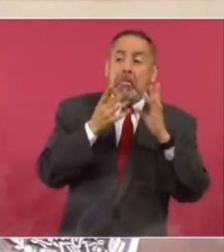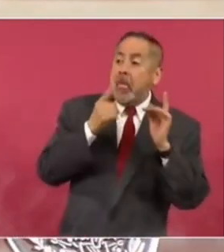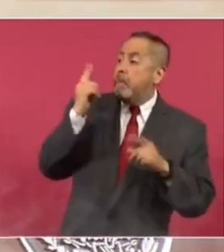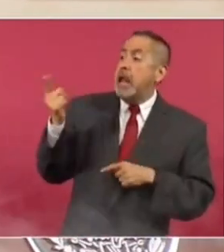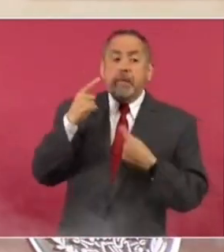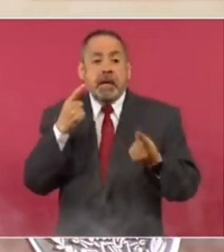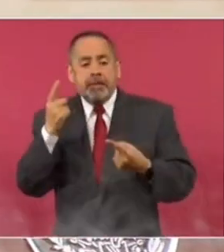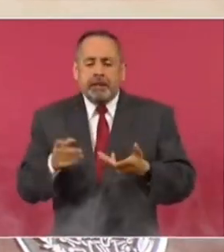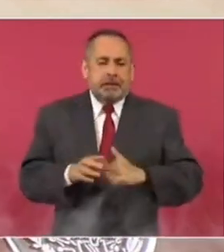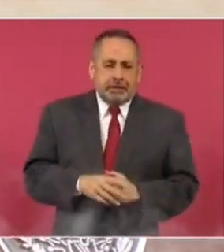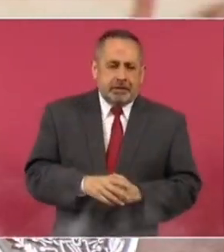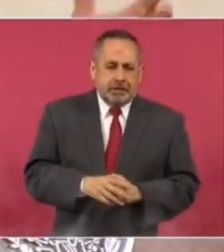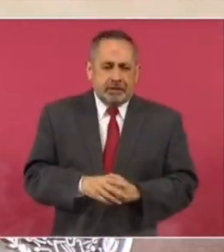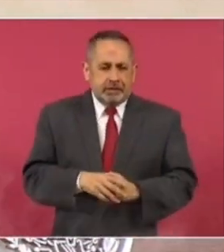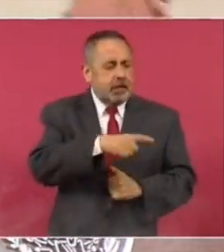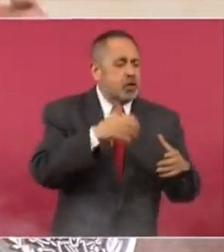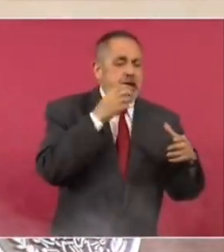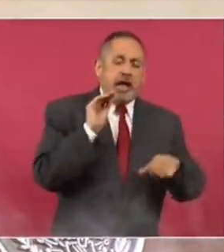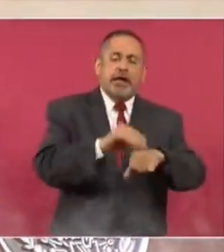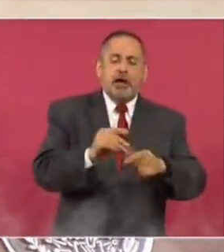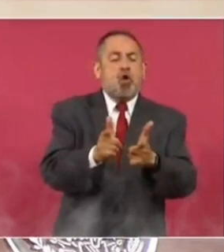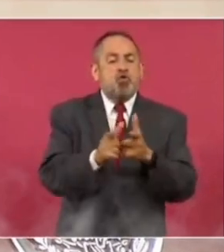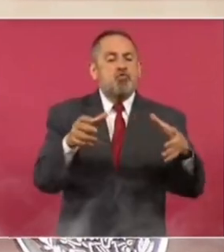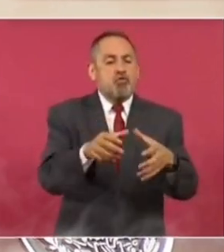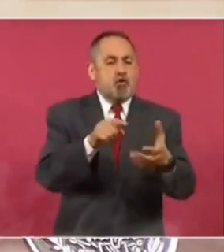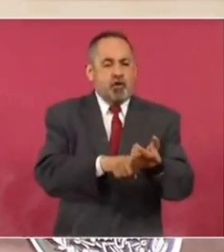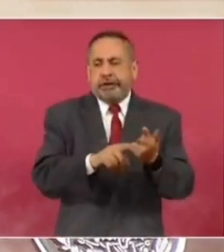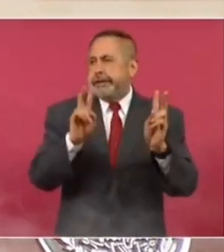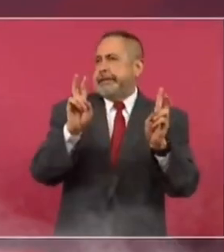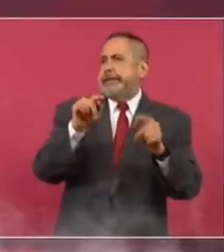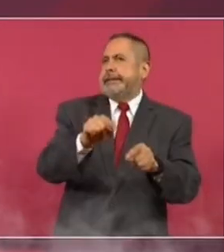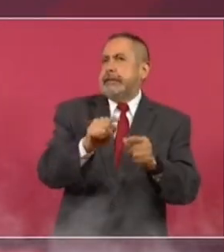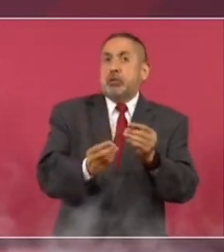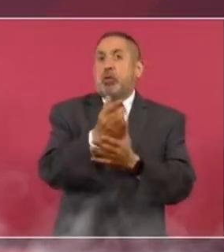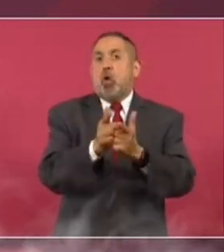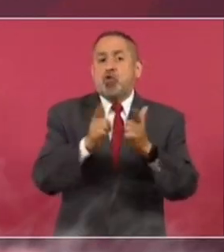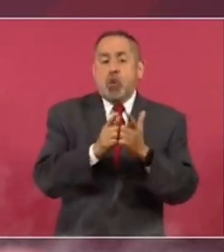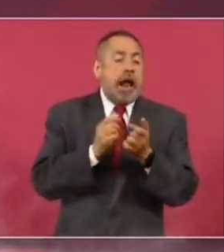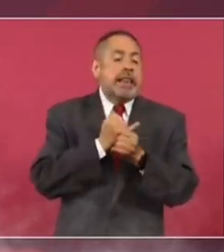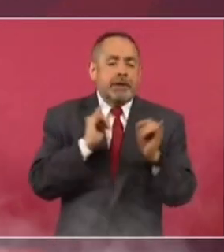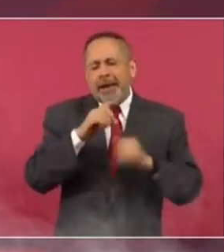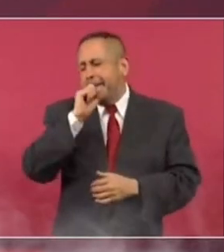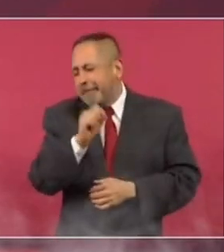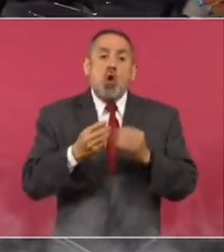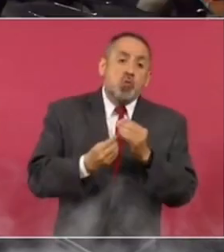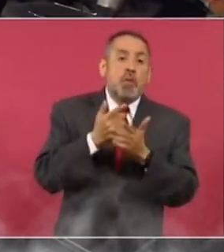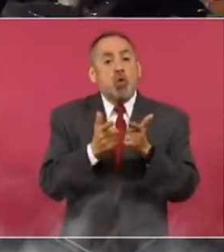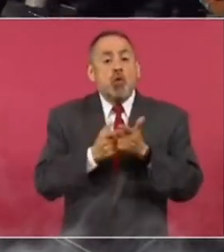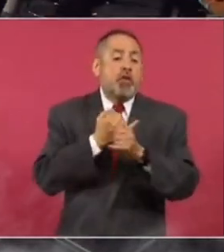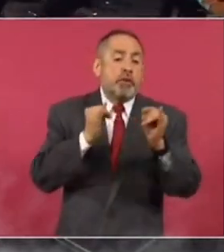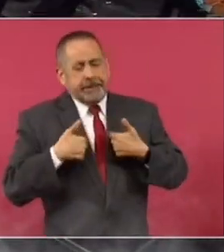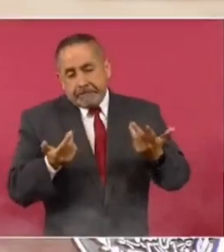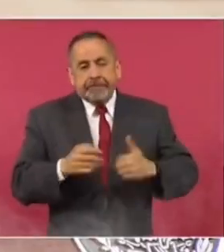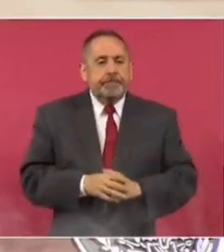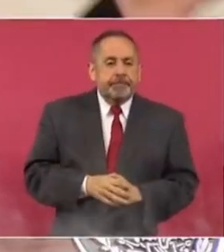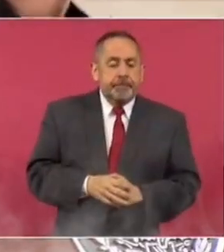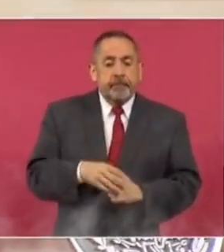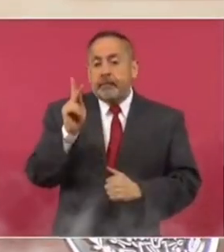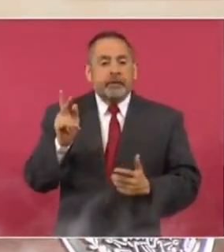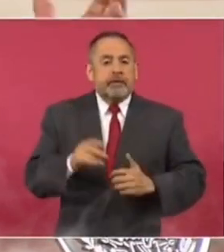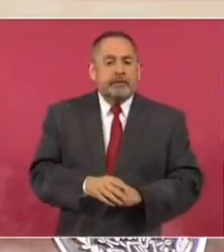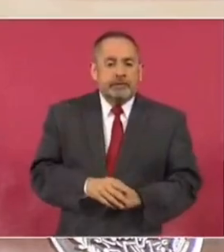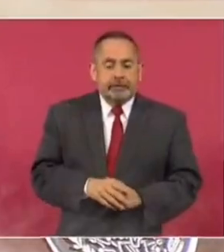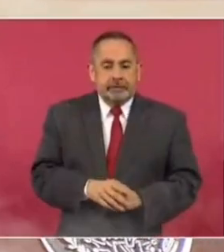para constituir un grupo, ¿no? Supuestamente independiente, lo mismo de siempre, ¿no? En contra nuestra, pero de